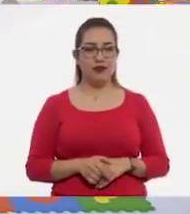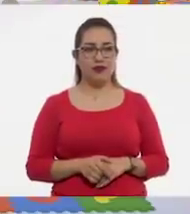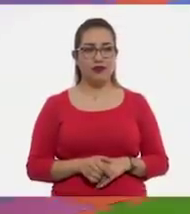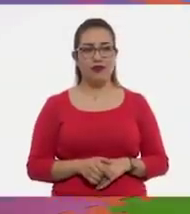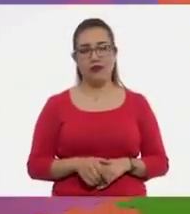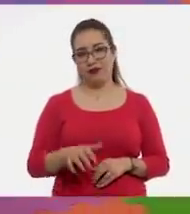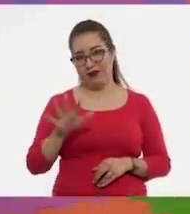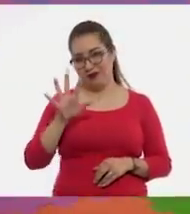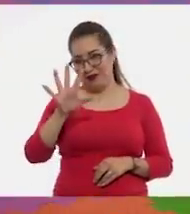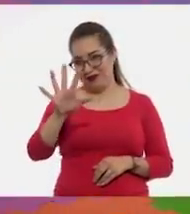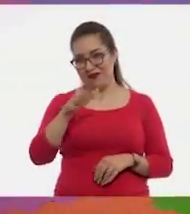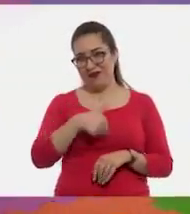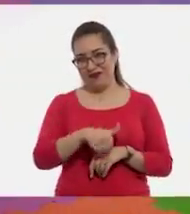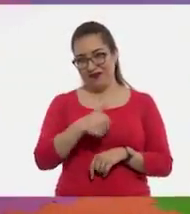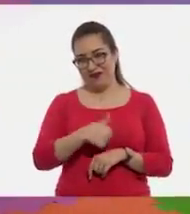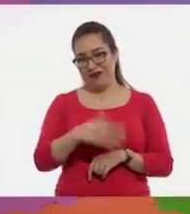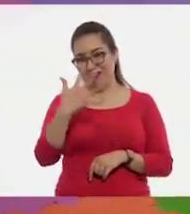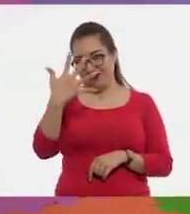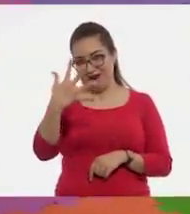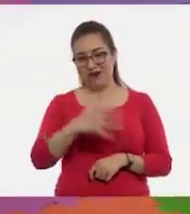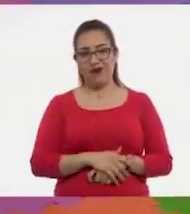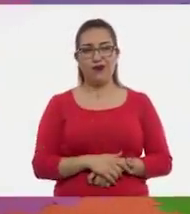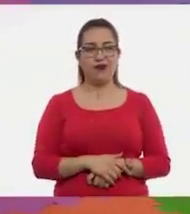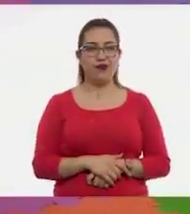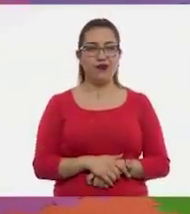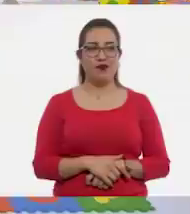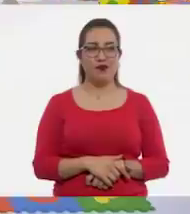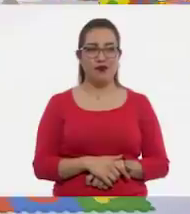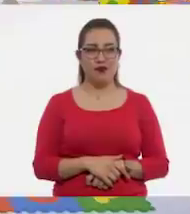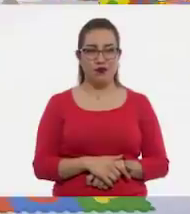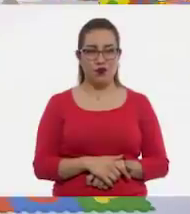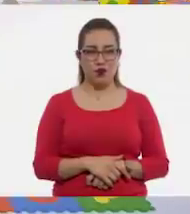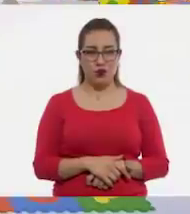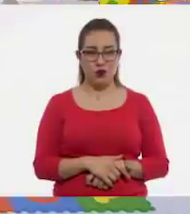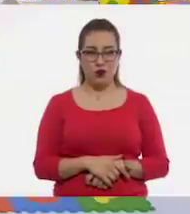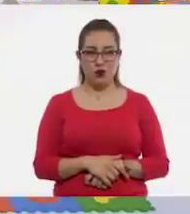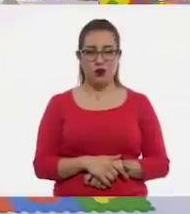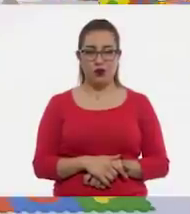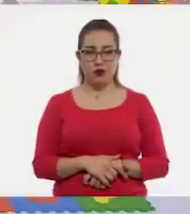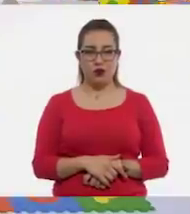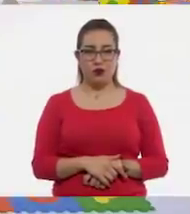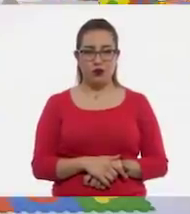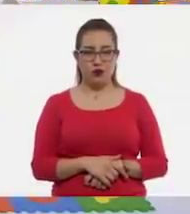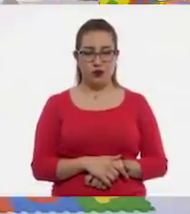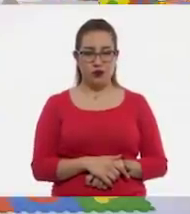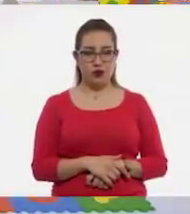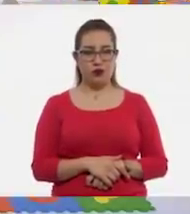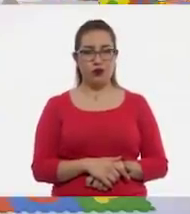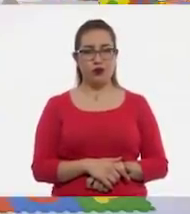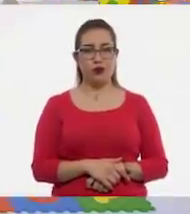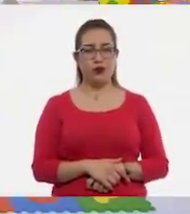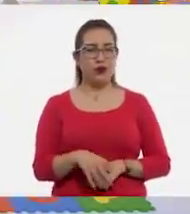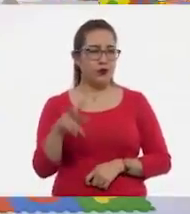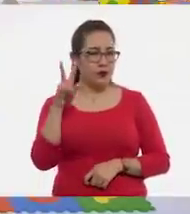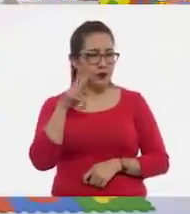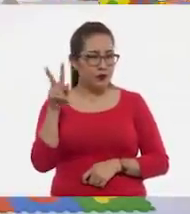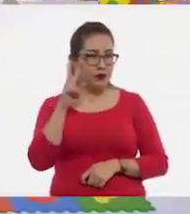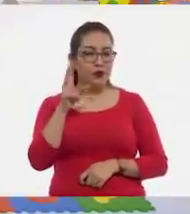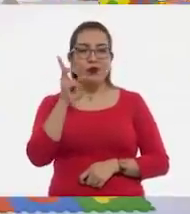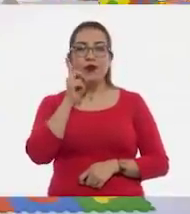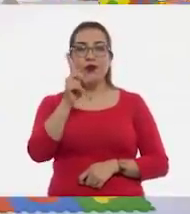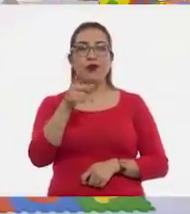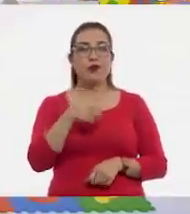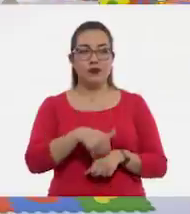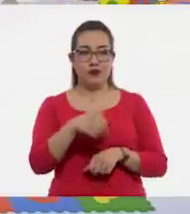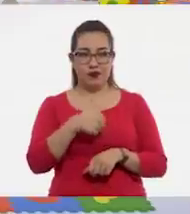¡Ay, 5! Pues es un número menor al 7, pero mayor al 3, ¿verdad? A ver, ¿qué dice entonces el siguiente